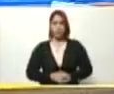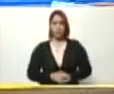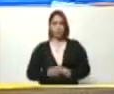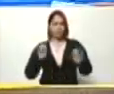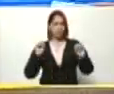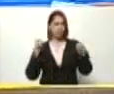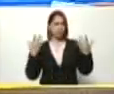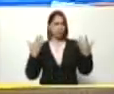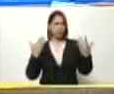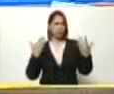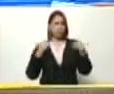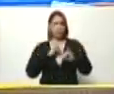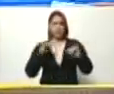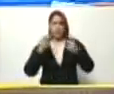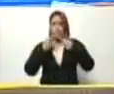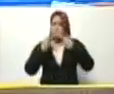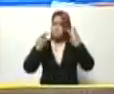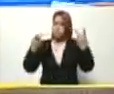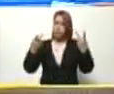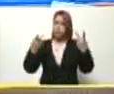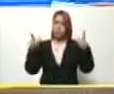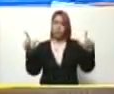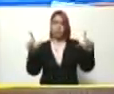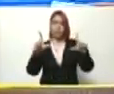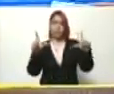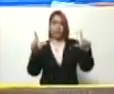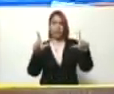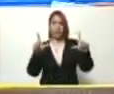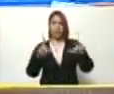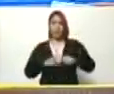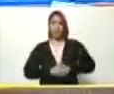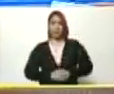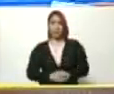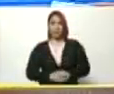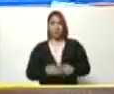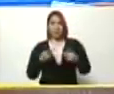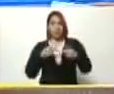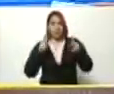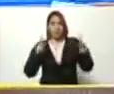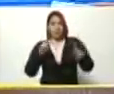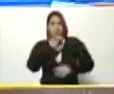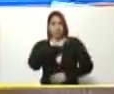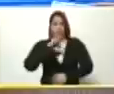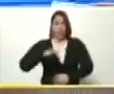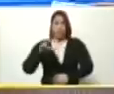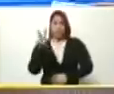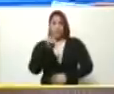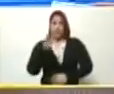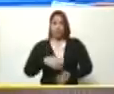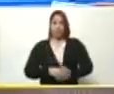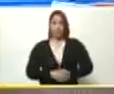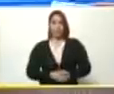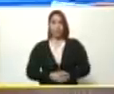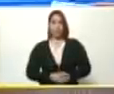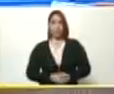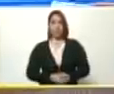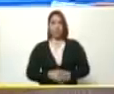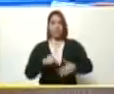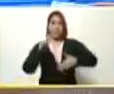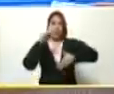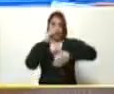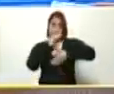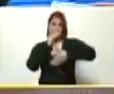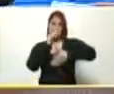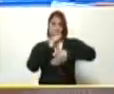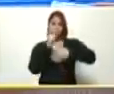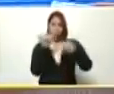Maravillosa, que ha sido transmitida en las televisoras públicas y privadas de Venezuela. Telesur la está